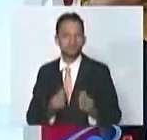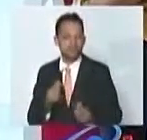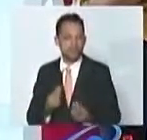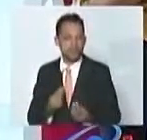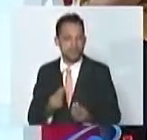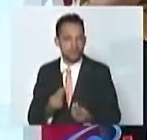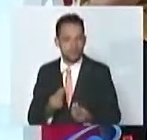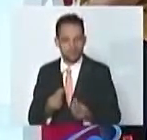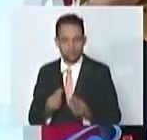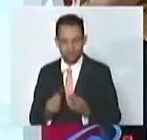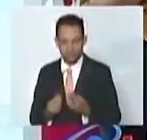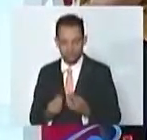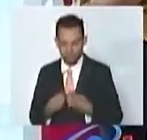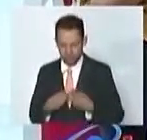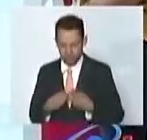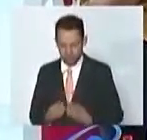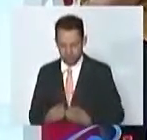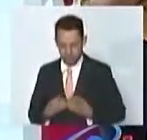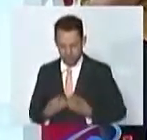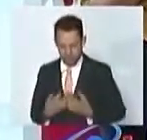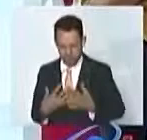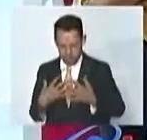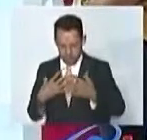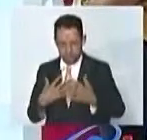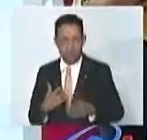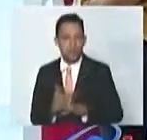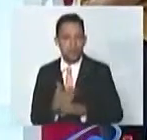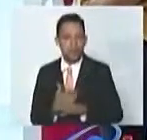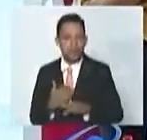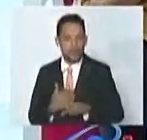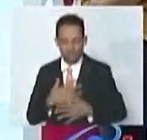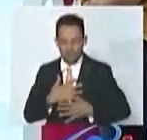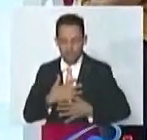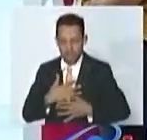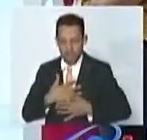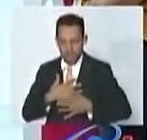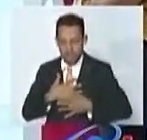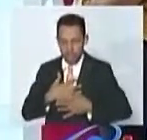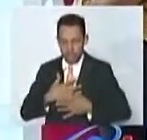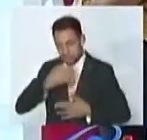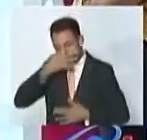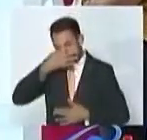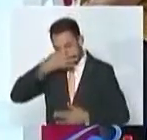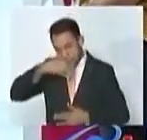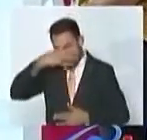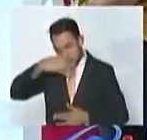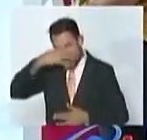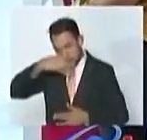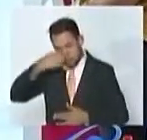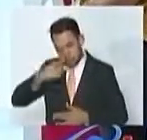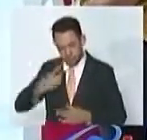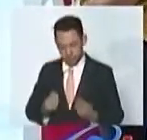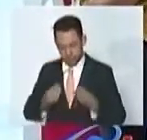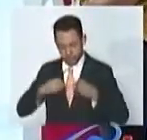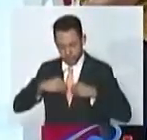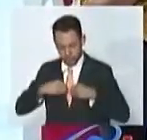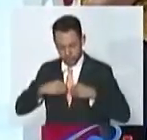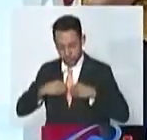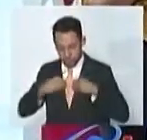de esas gripas a repetición, y esos cúmulos de esas flemas empiezan a pasar hacia el